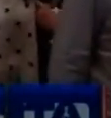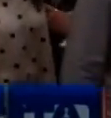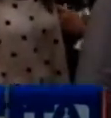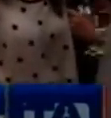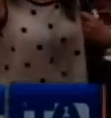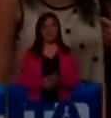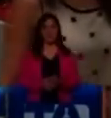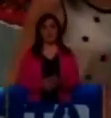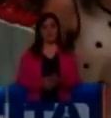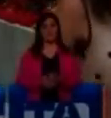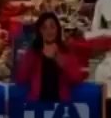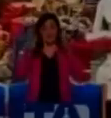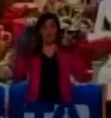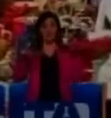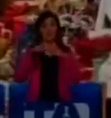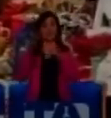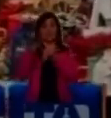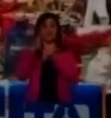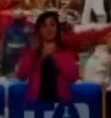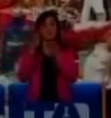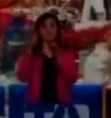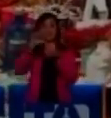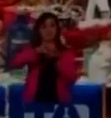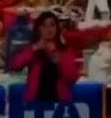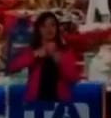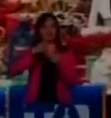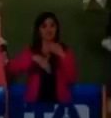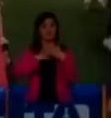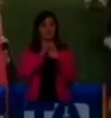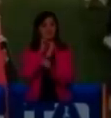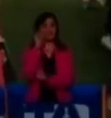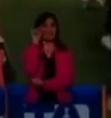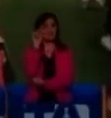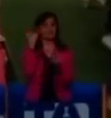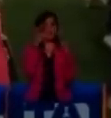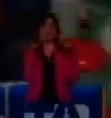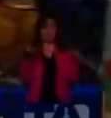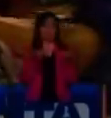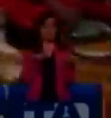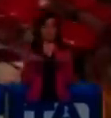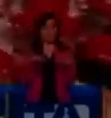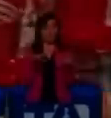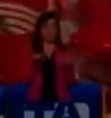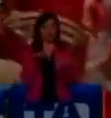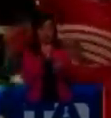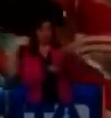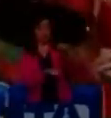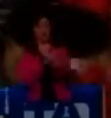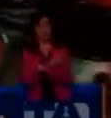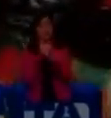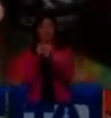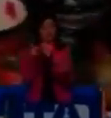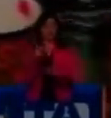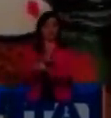Las ferias navideñas se toman la capital a pocos días de la Navidad. En estos espacios se puede encontrar una variedad